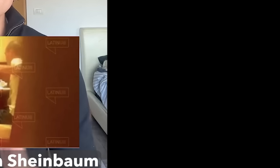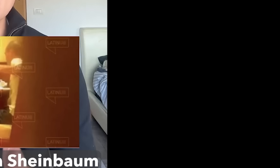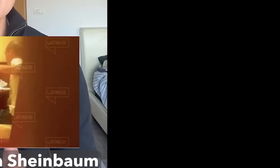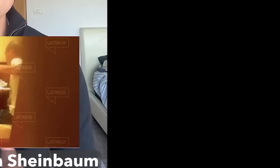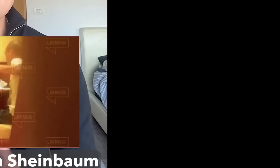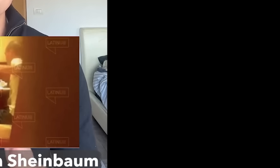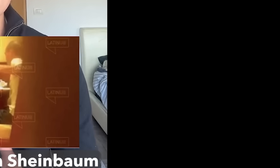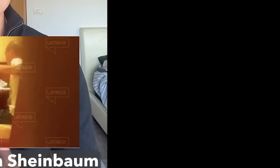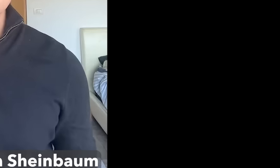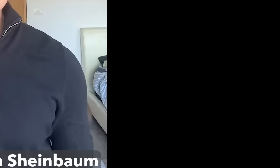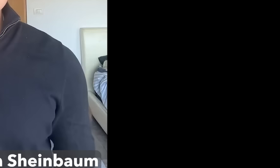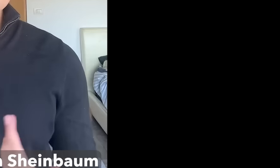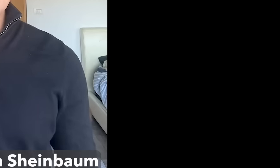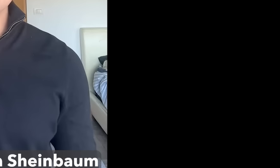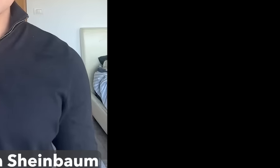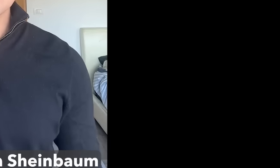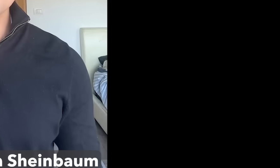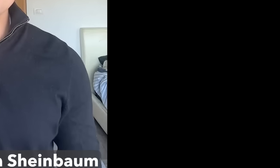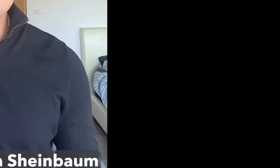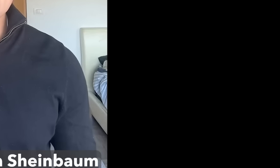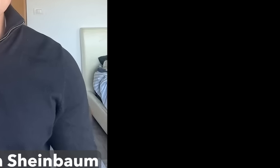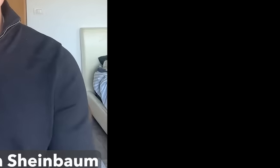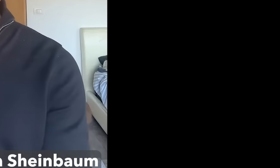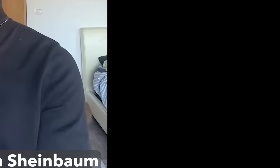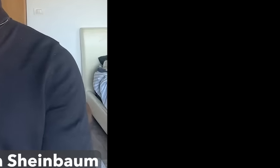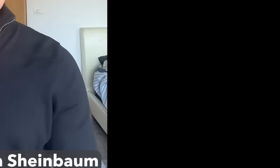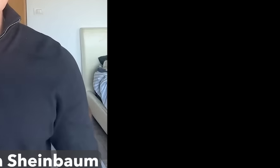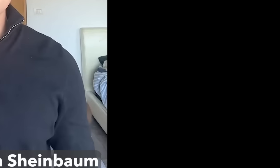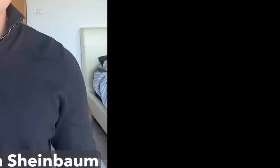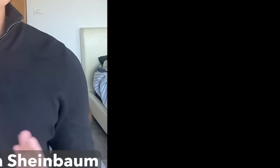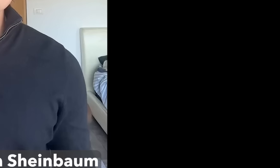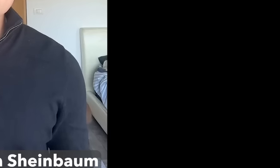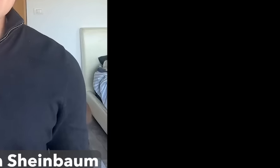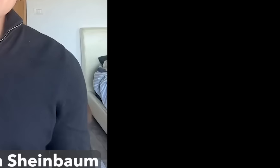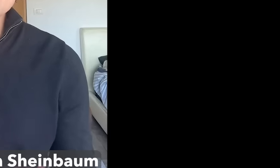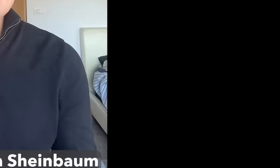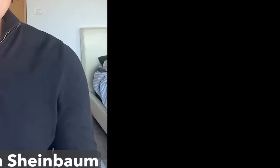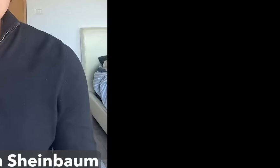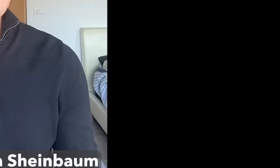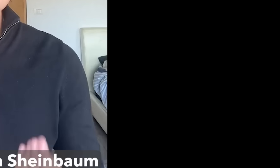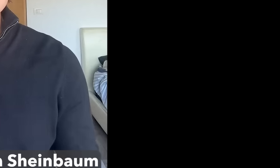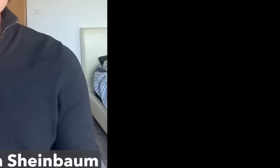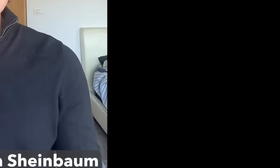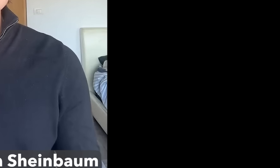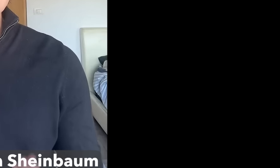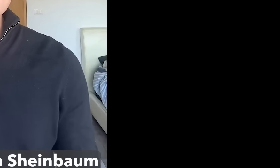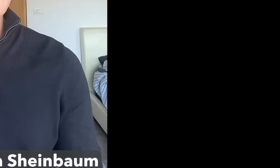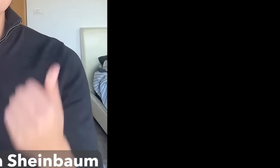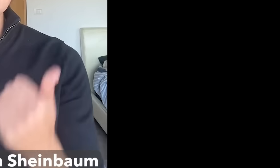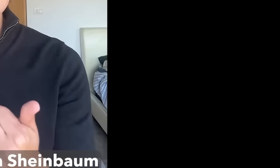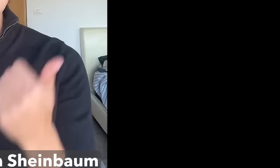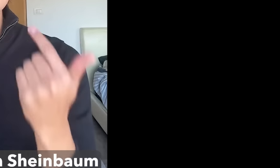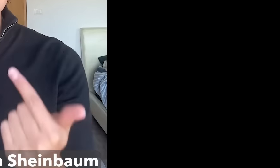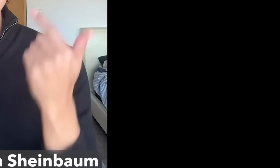amarillos, esos que su partido ocupa muy bien. Yo no soy funcionario, tampoco soy hijo de ningún político ni empresario. Solo soy un joven que vino desde abajo y cansado de un país